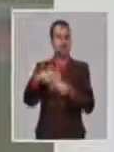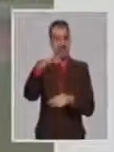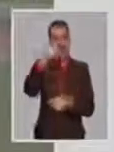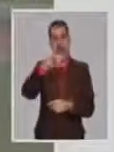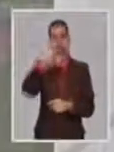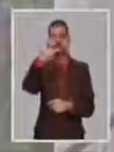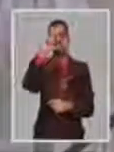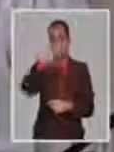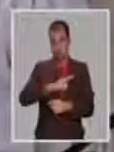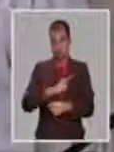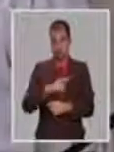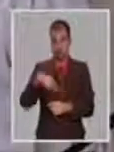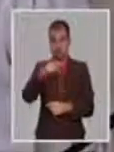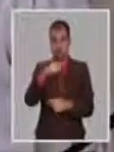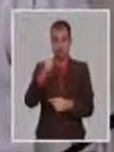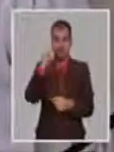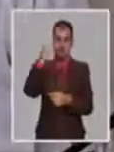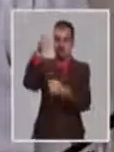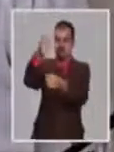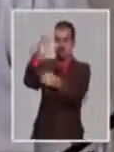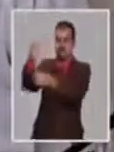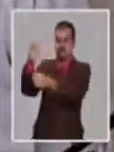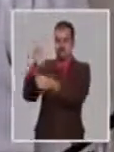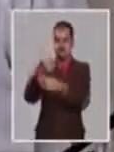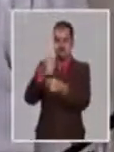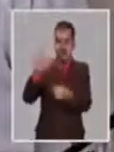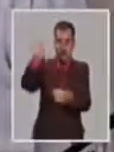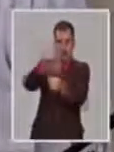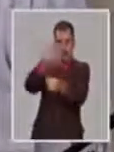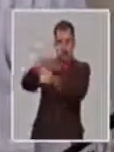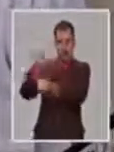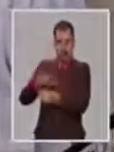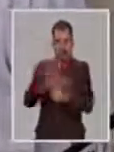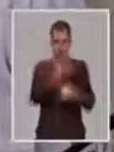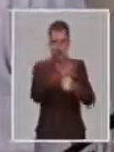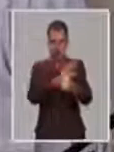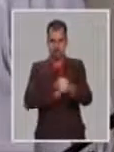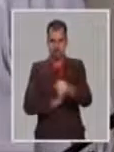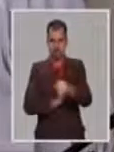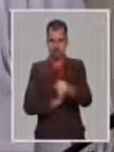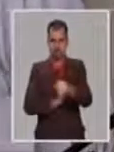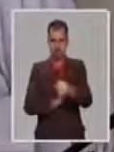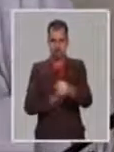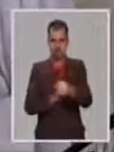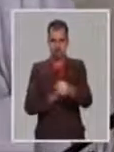la formulación, llenado y envase, y que cuentan con las capacidades. Tenemos